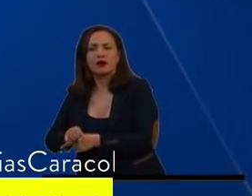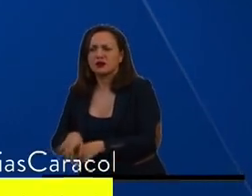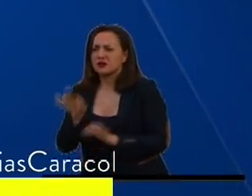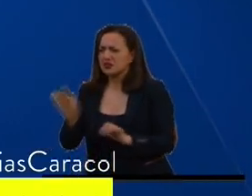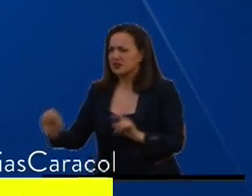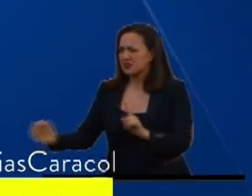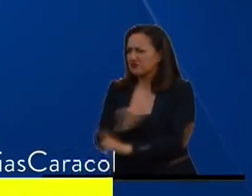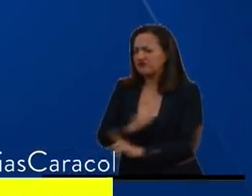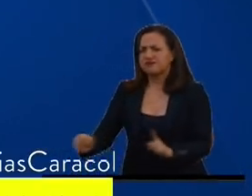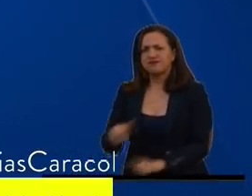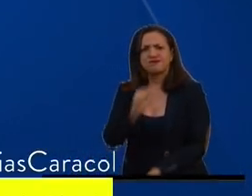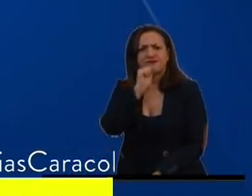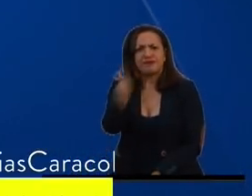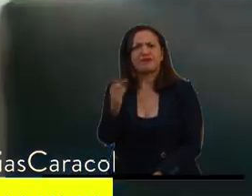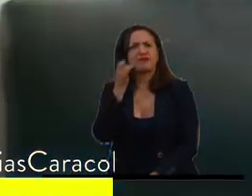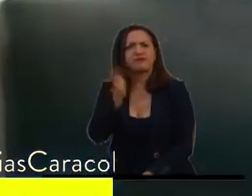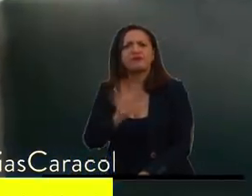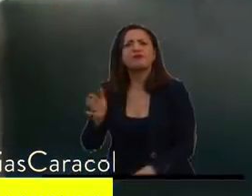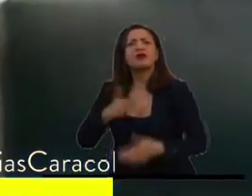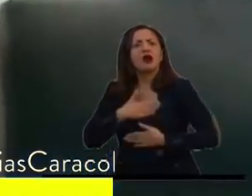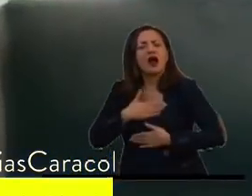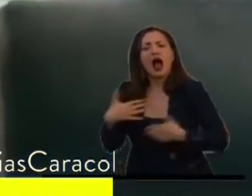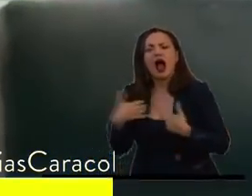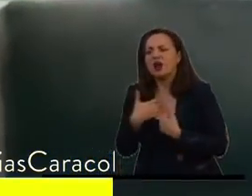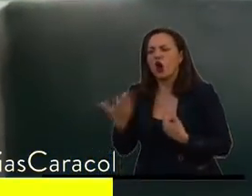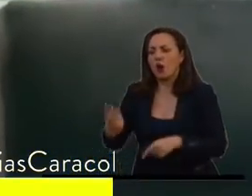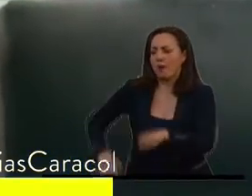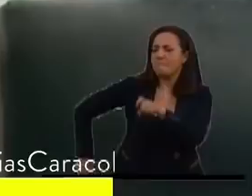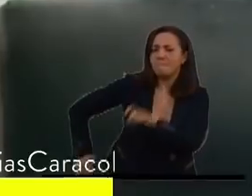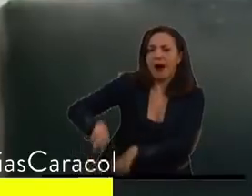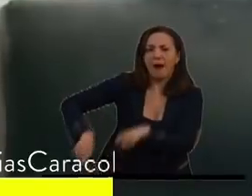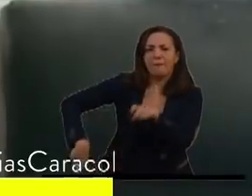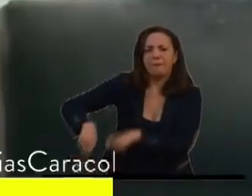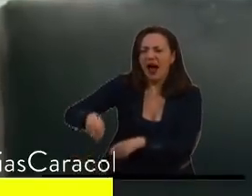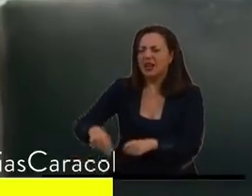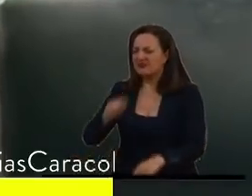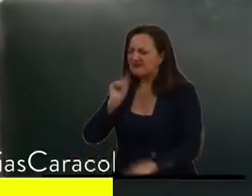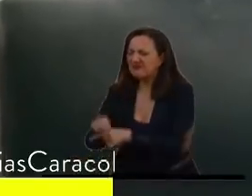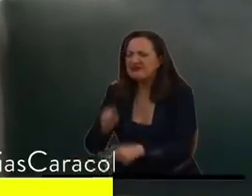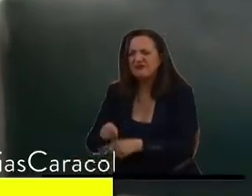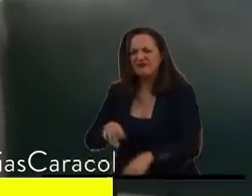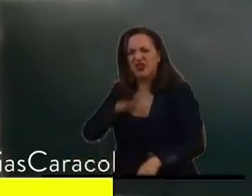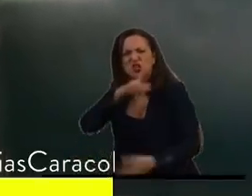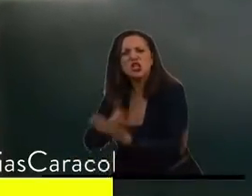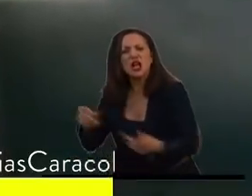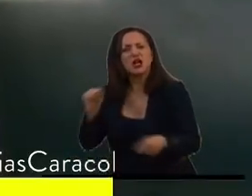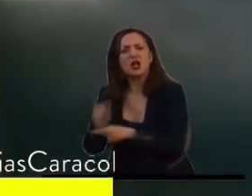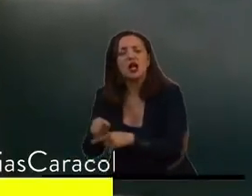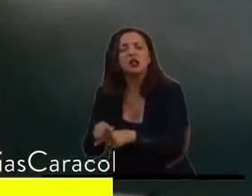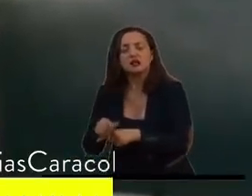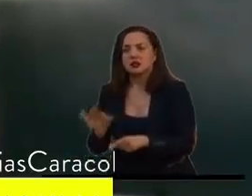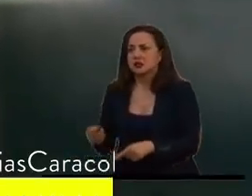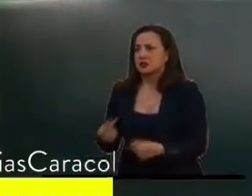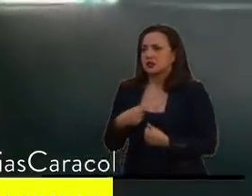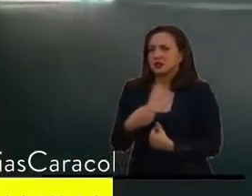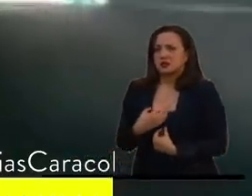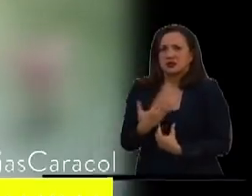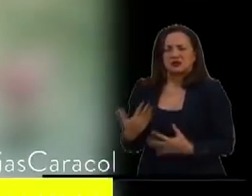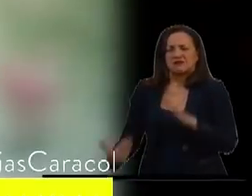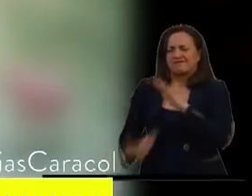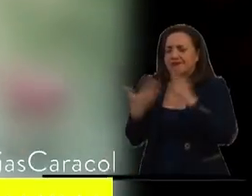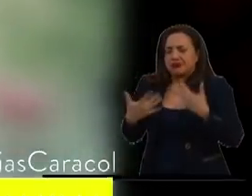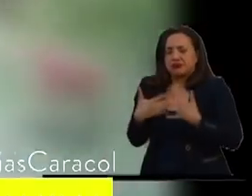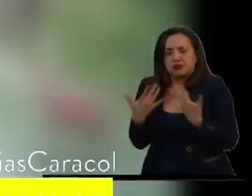terrible, cogen a nuestra mascota a patadas, humillaciones, entonces es algo indignante, me parece muy cruel, muy